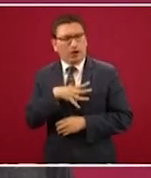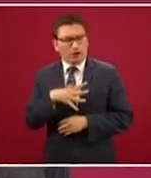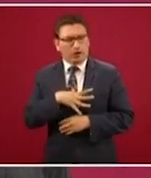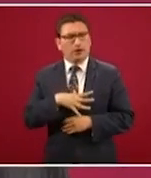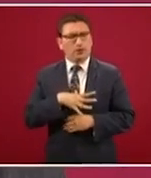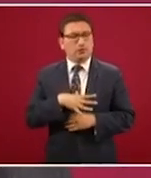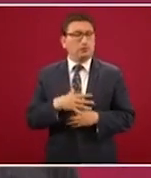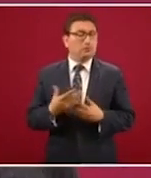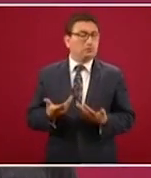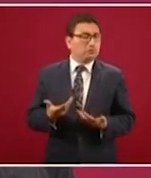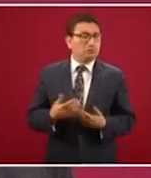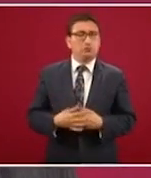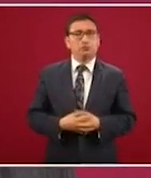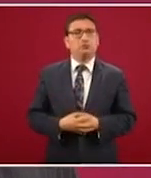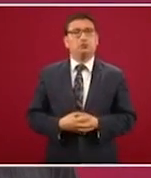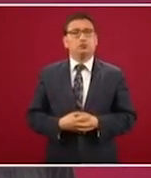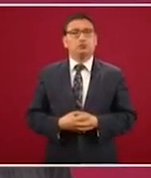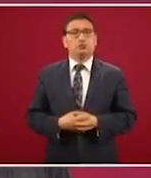si